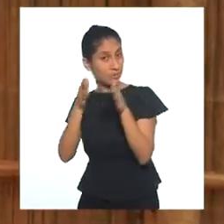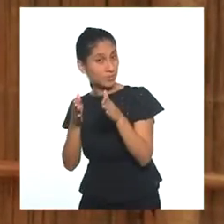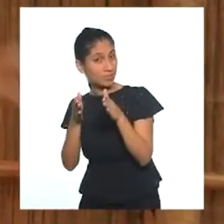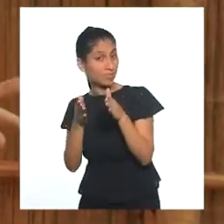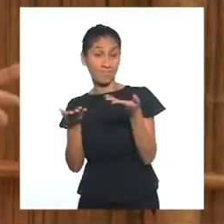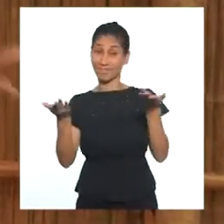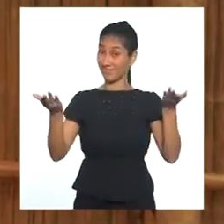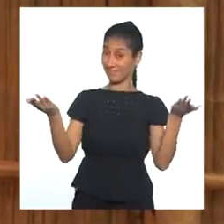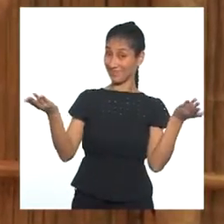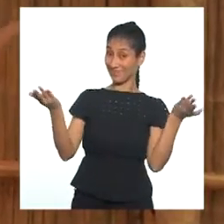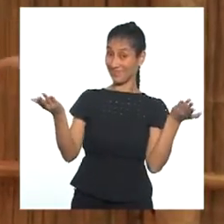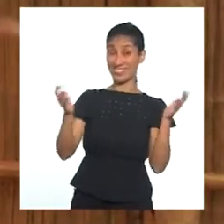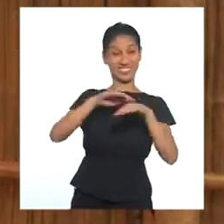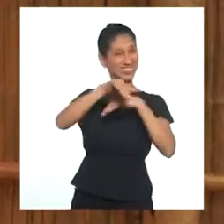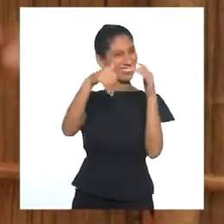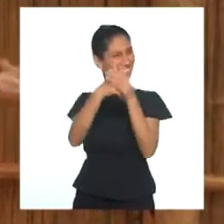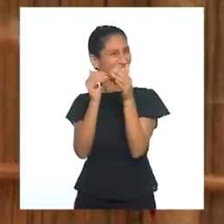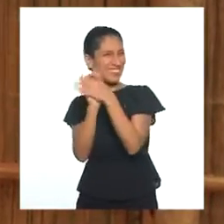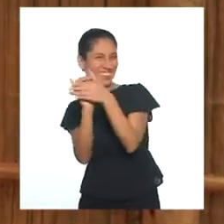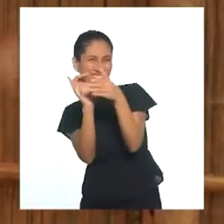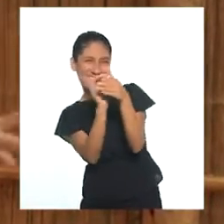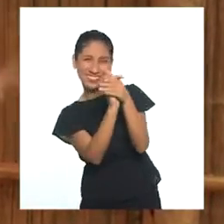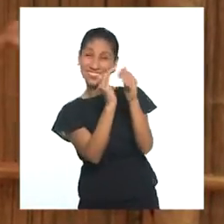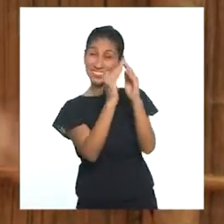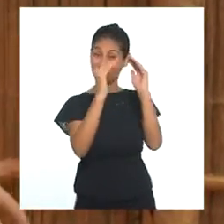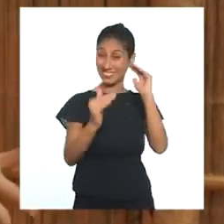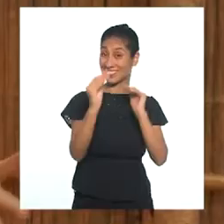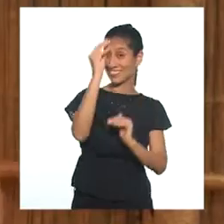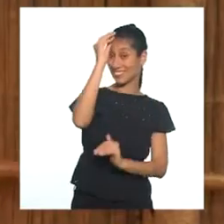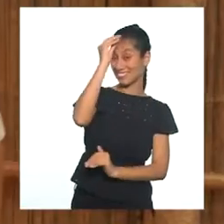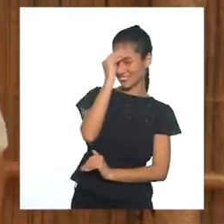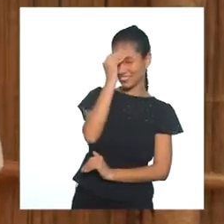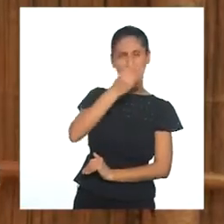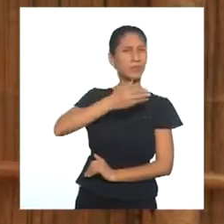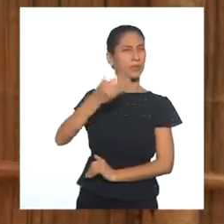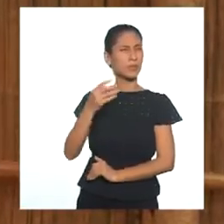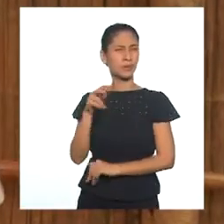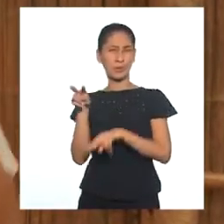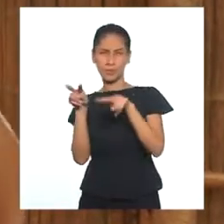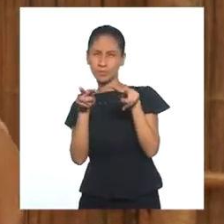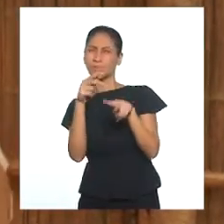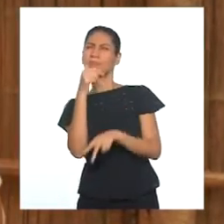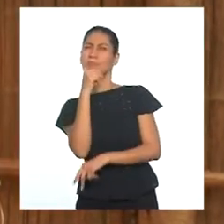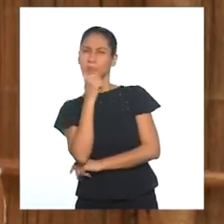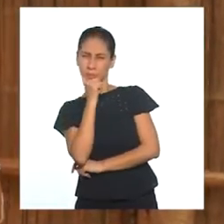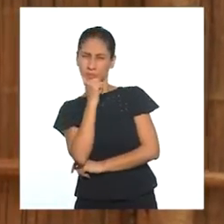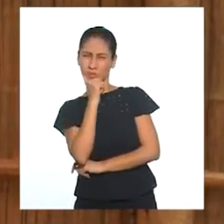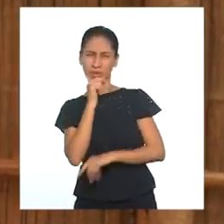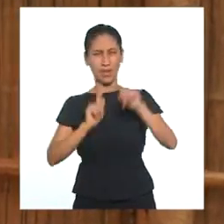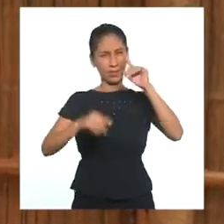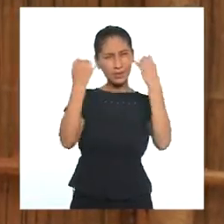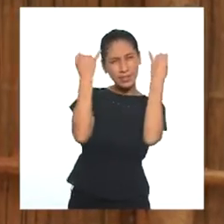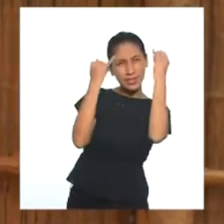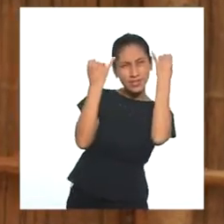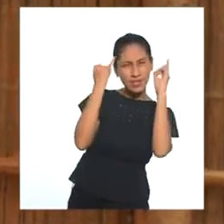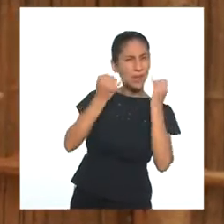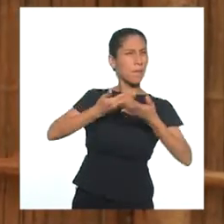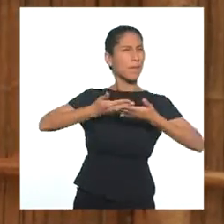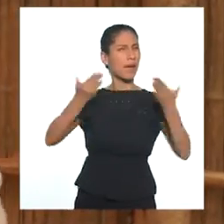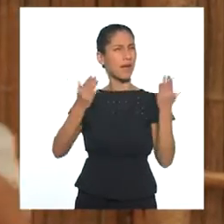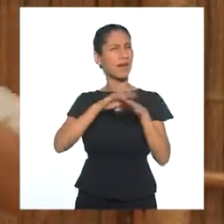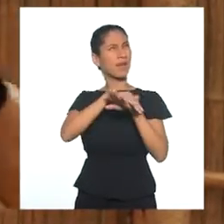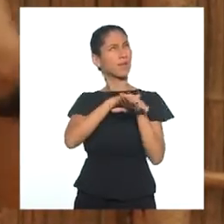organizarnos. Así, nuestras amigas y amigos de Aprendo en Casa podrán tener algunas ideas